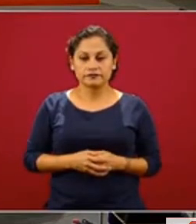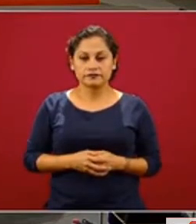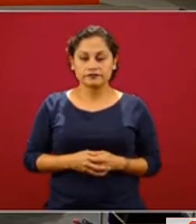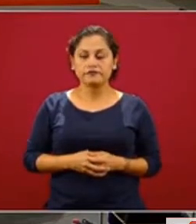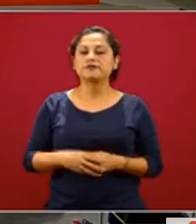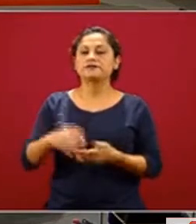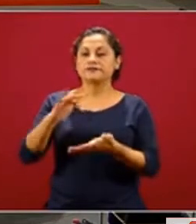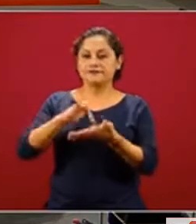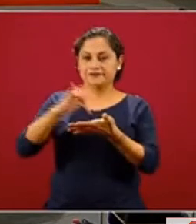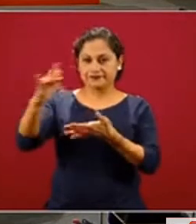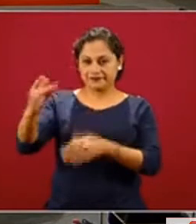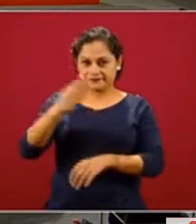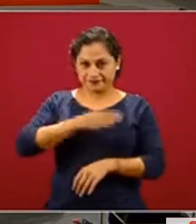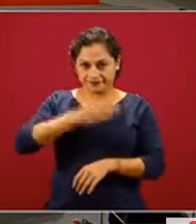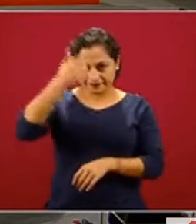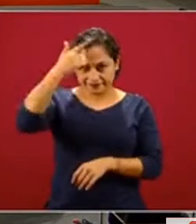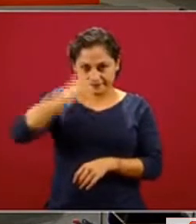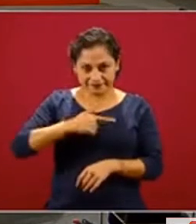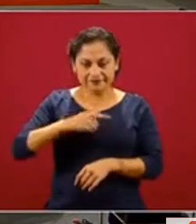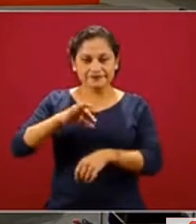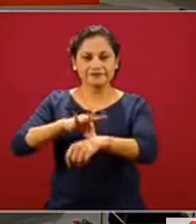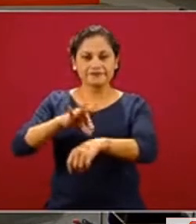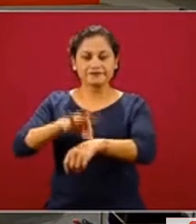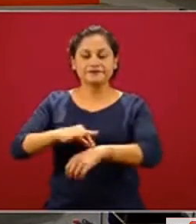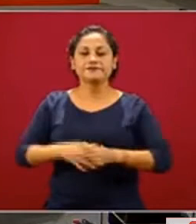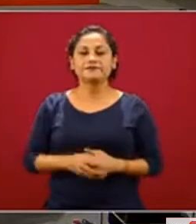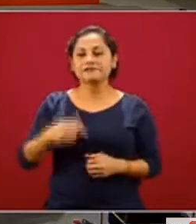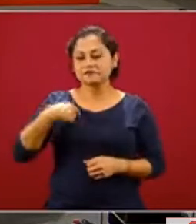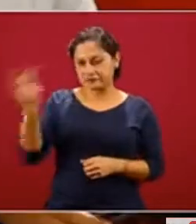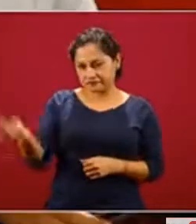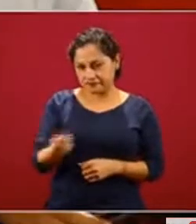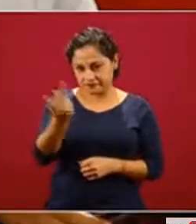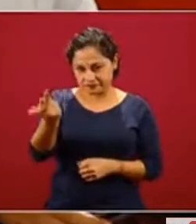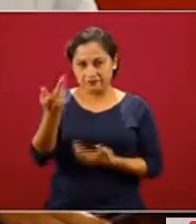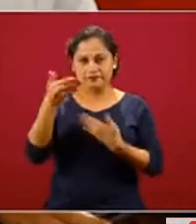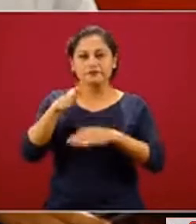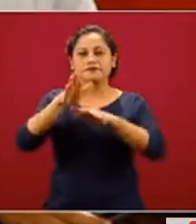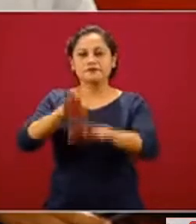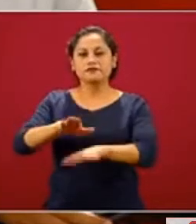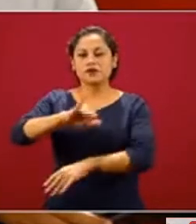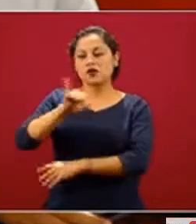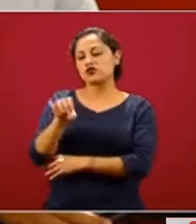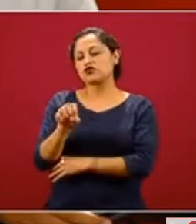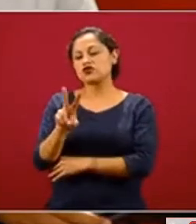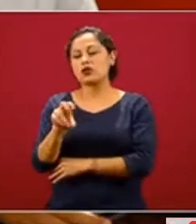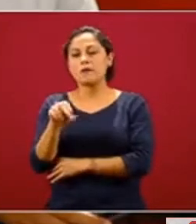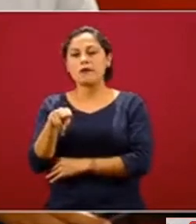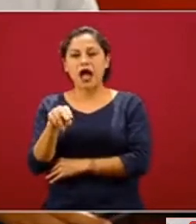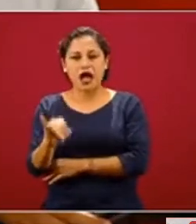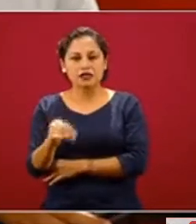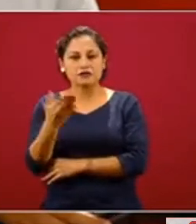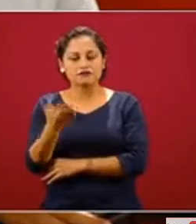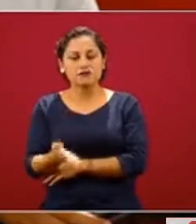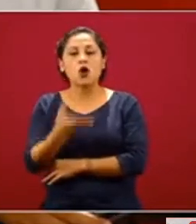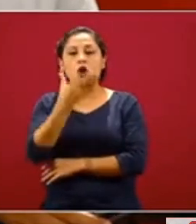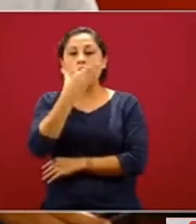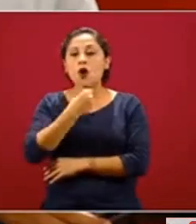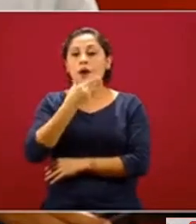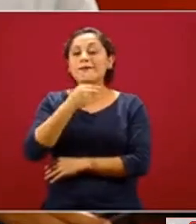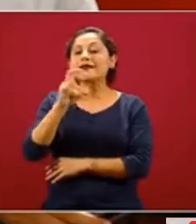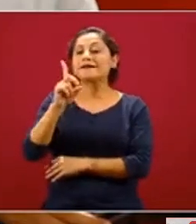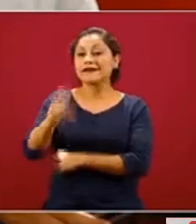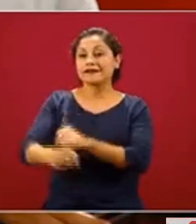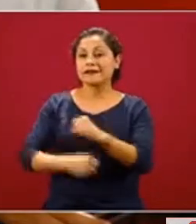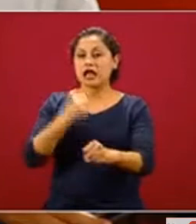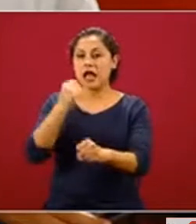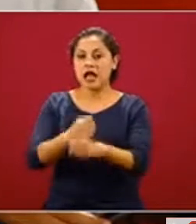Gracias, doctor. Buenas noches. Preguntarle sobre el caso de Giovanni, un chico de 30 años de allá